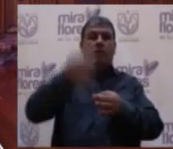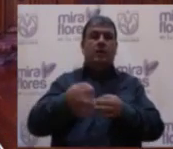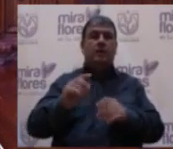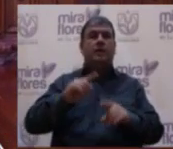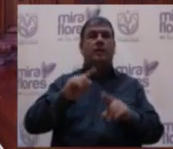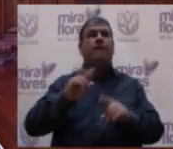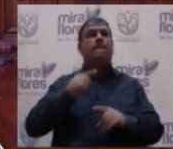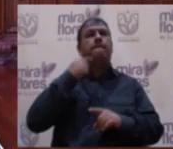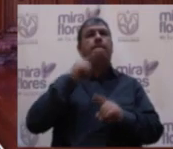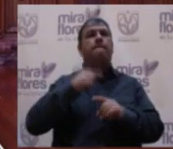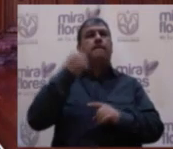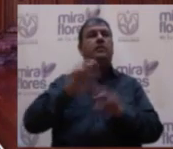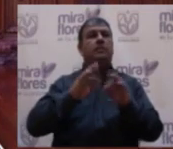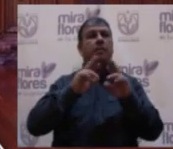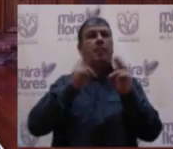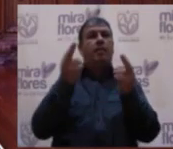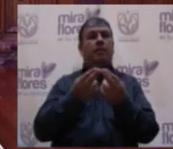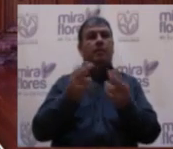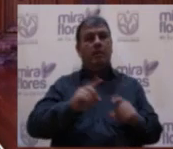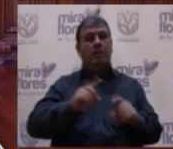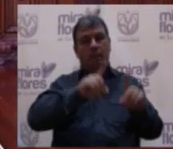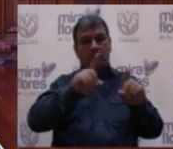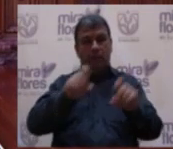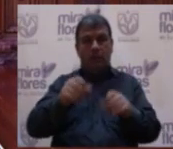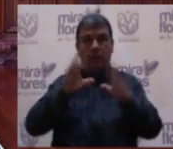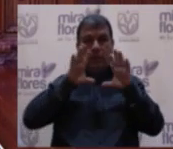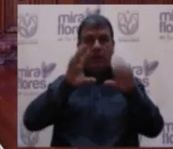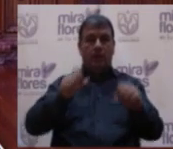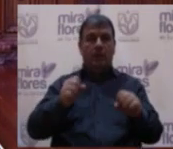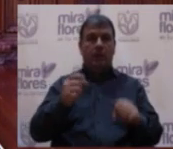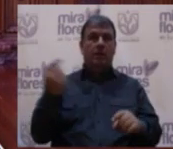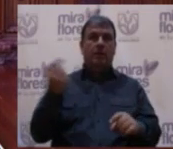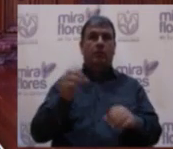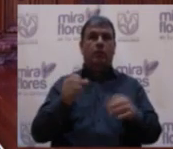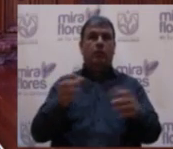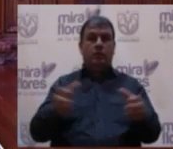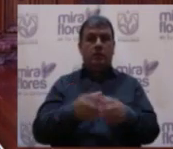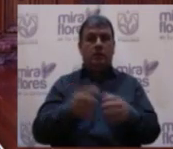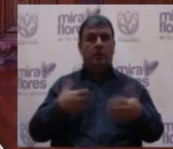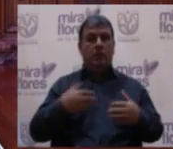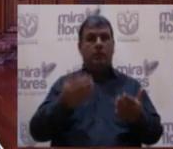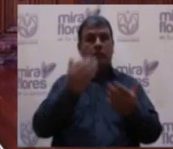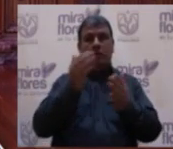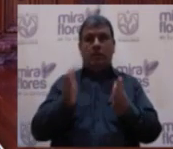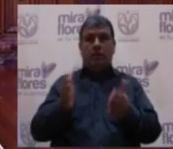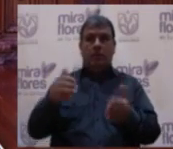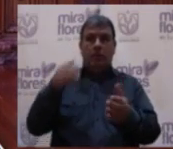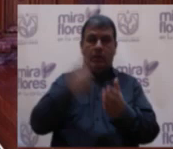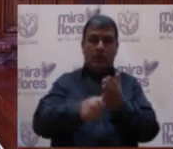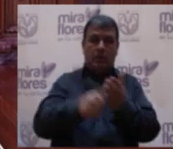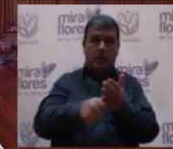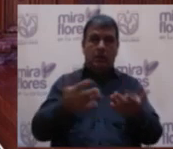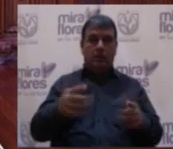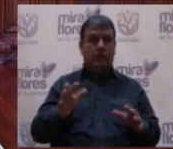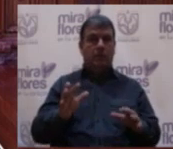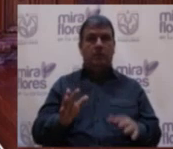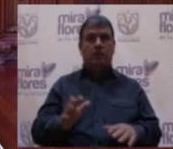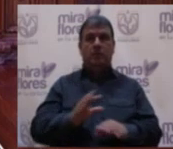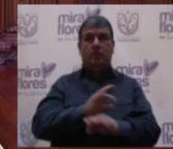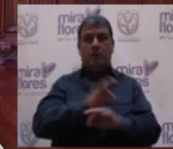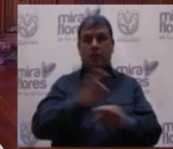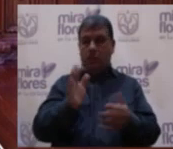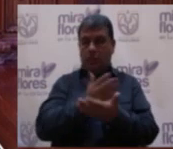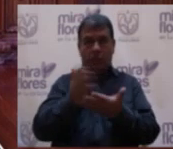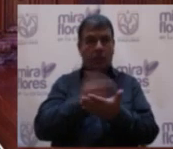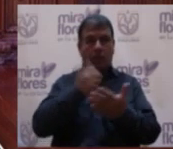sesión. Pregunto a nuestra secretaria general del Consejo si tenemos algo en despacho. Ningún documento de la